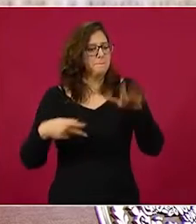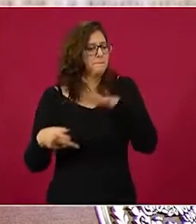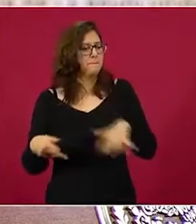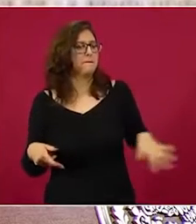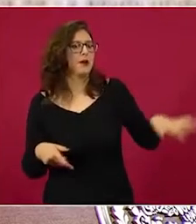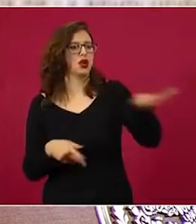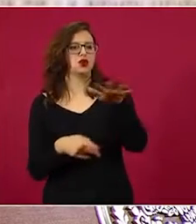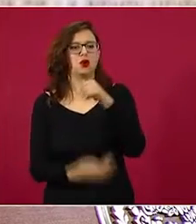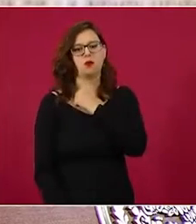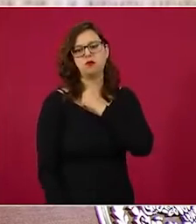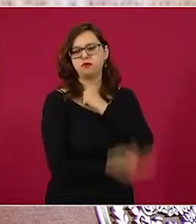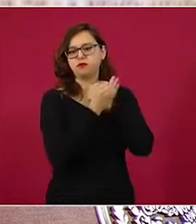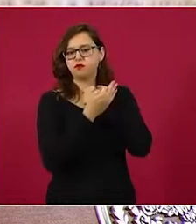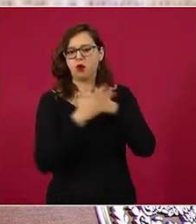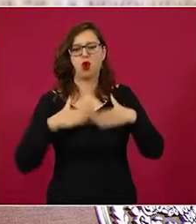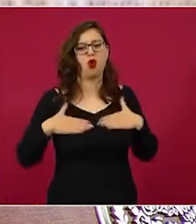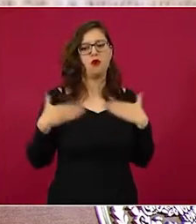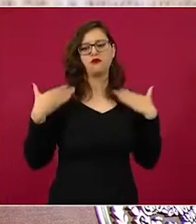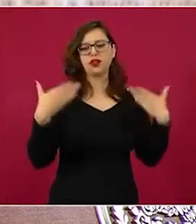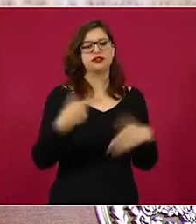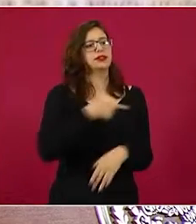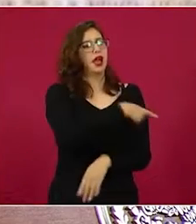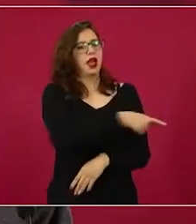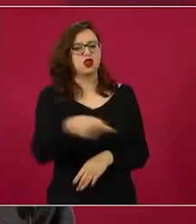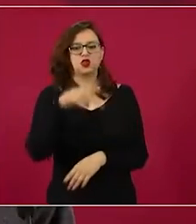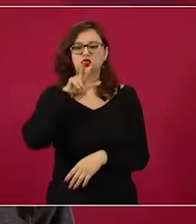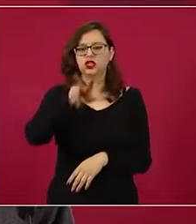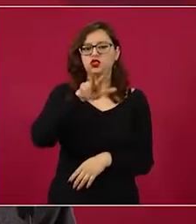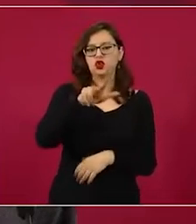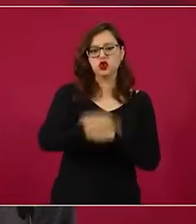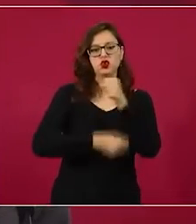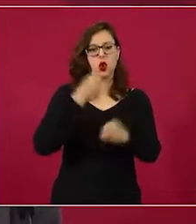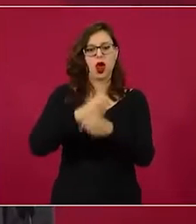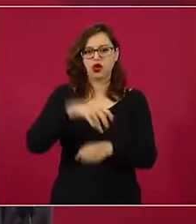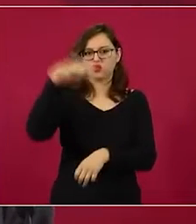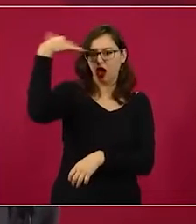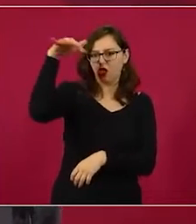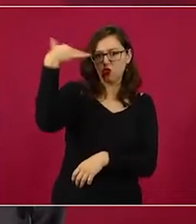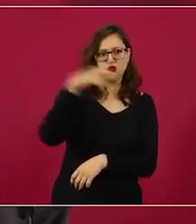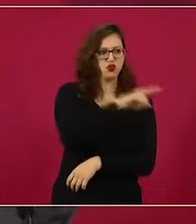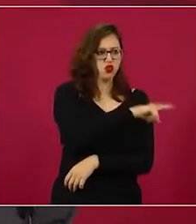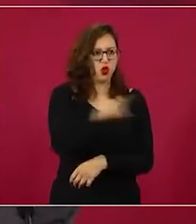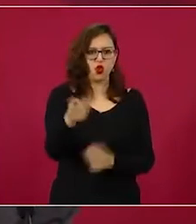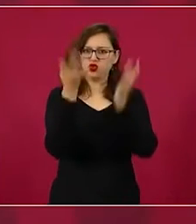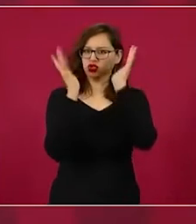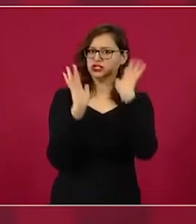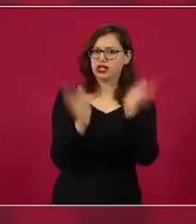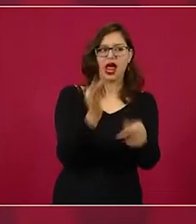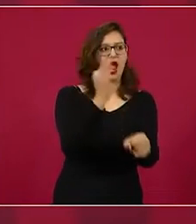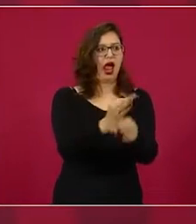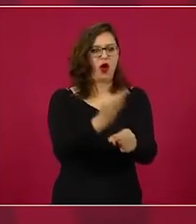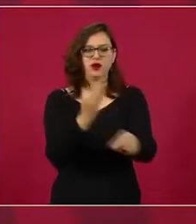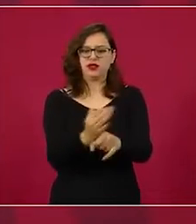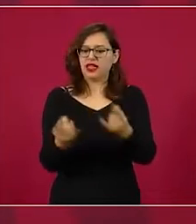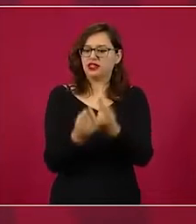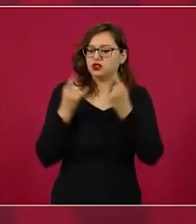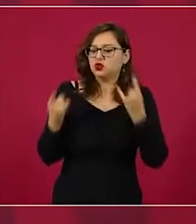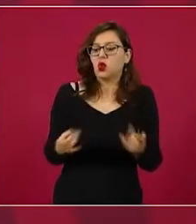mayor de edad, que hay que entender que estamos viviendo un momento estelar,